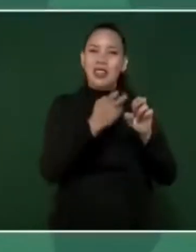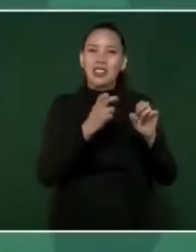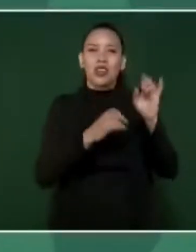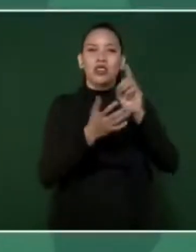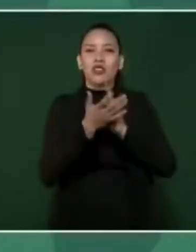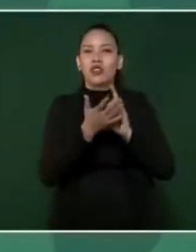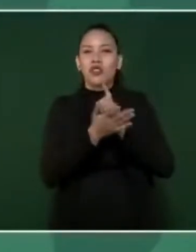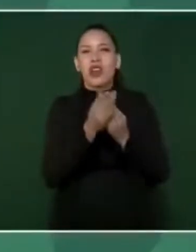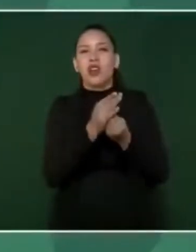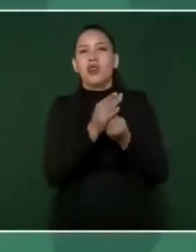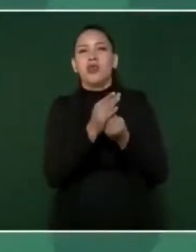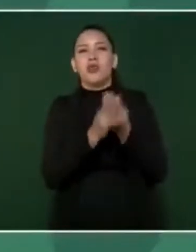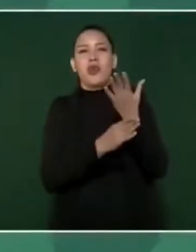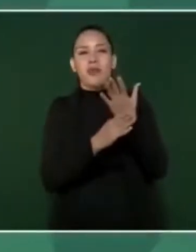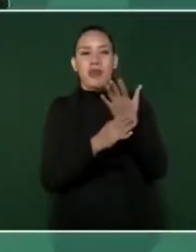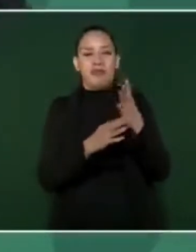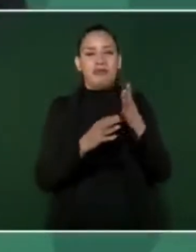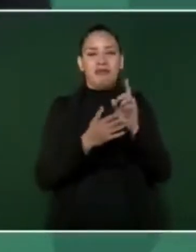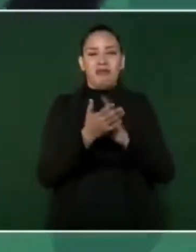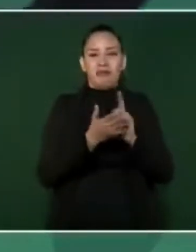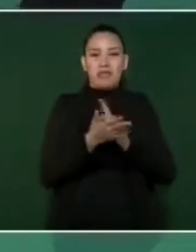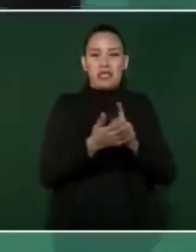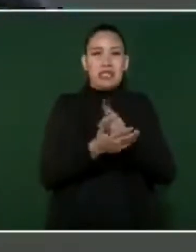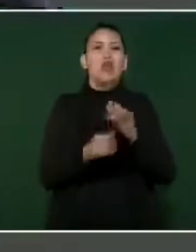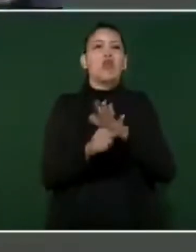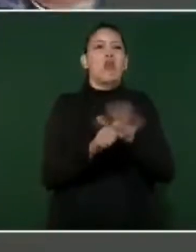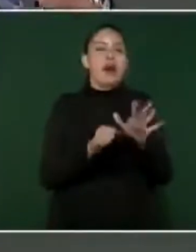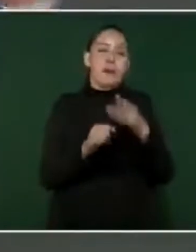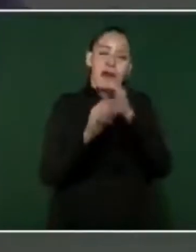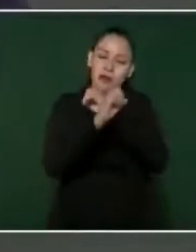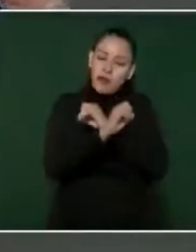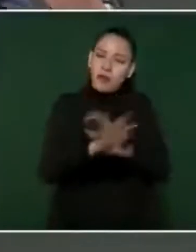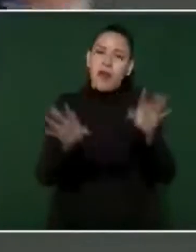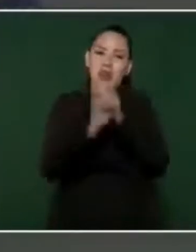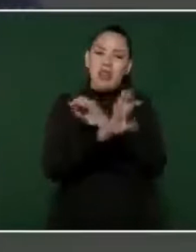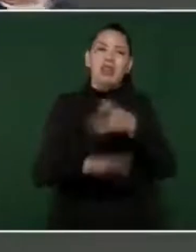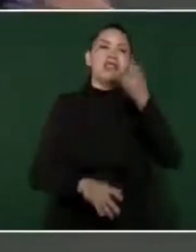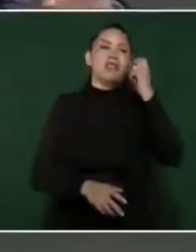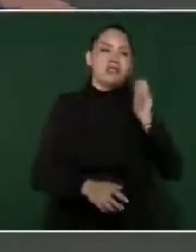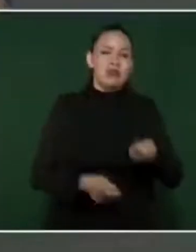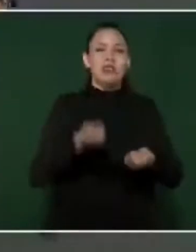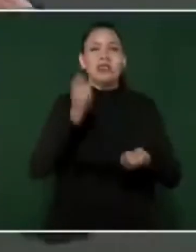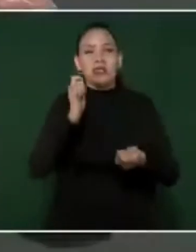Campañas amplias, masivas de información.